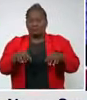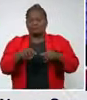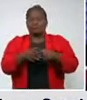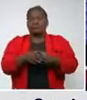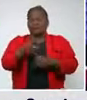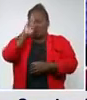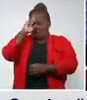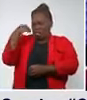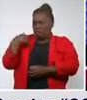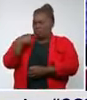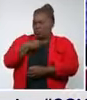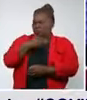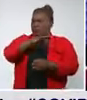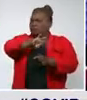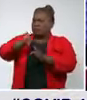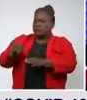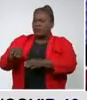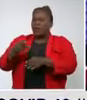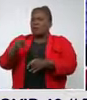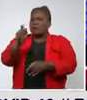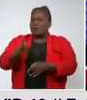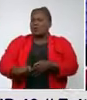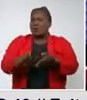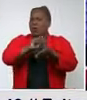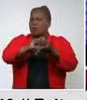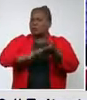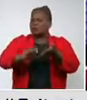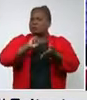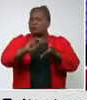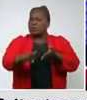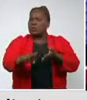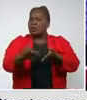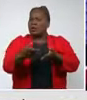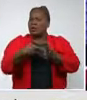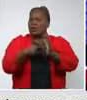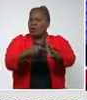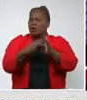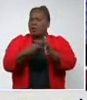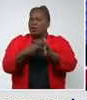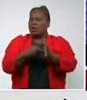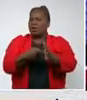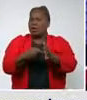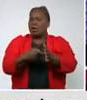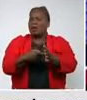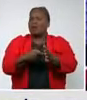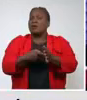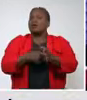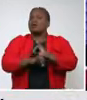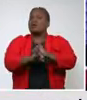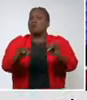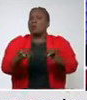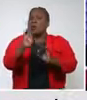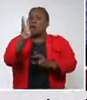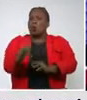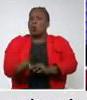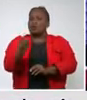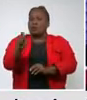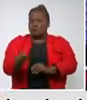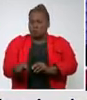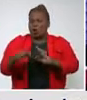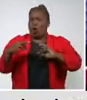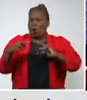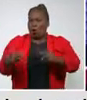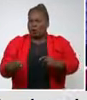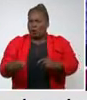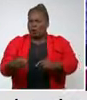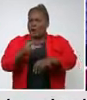hay personas que escriben y están recomendando que se informen en sus partes habituales cuántos casos son reinfectados en Cuba. O